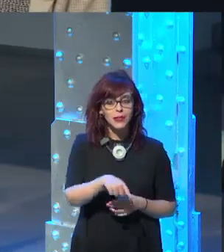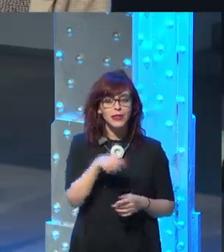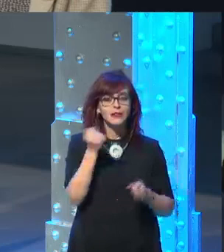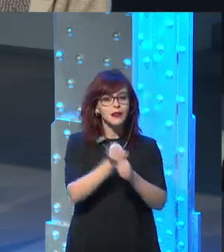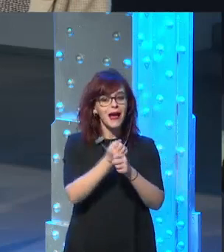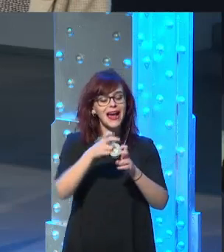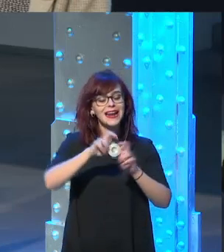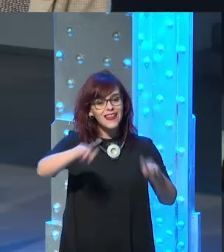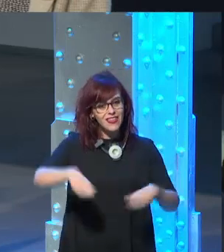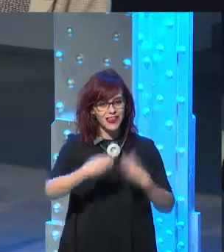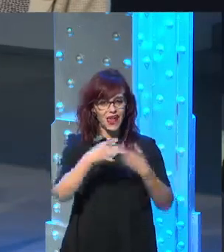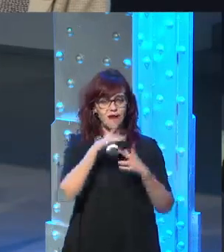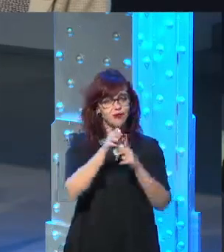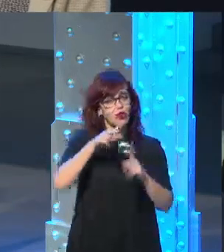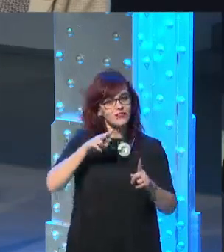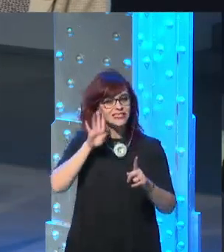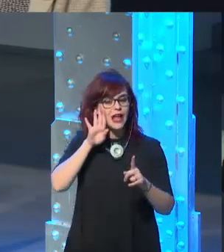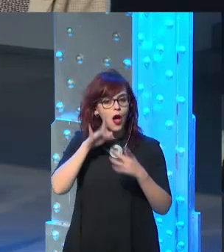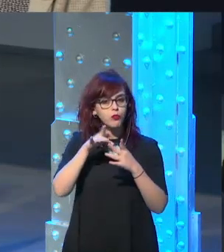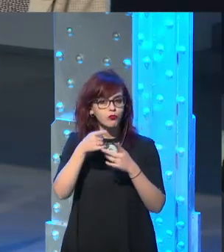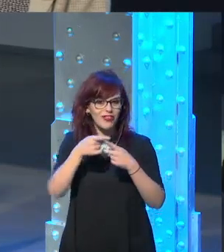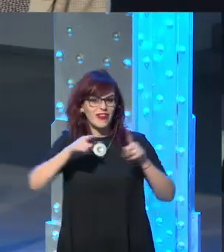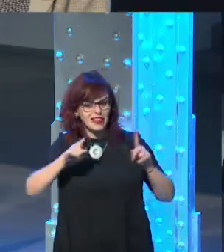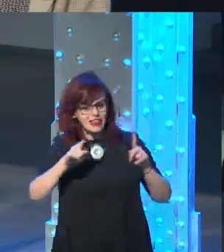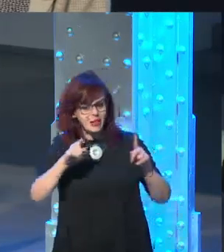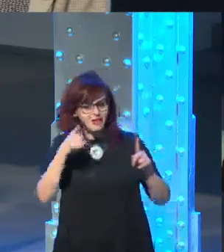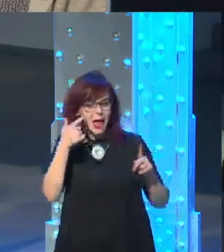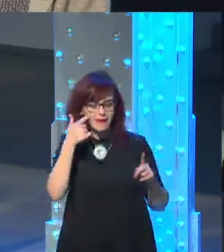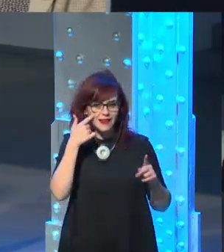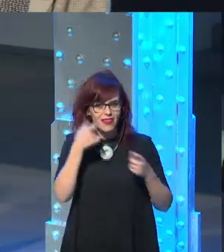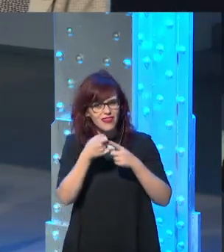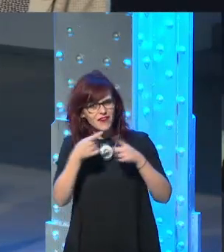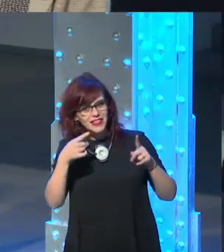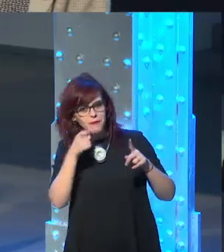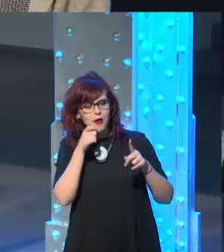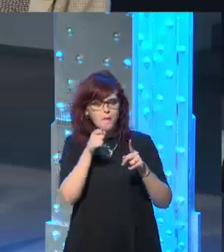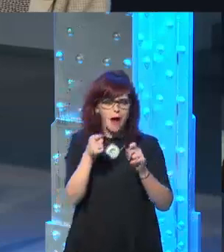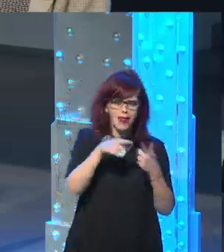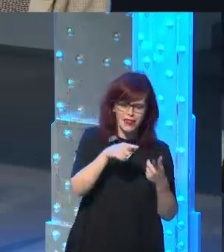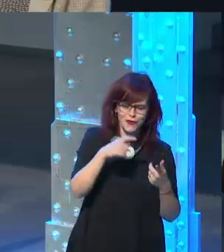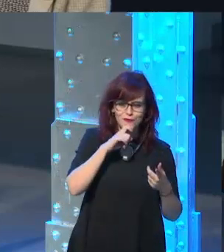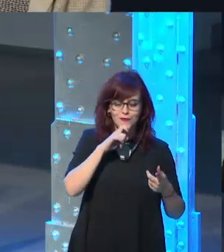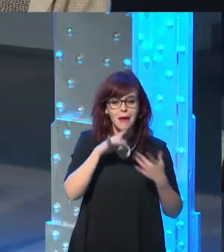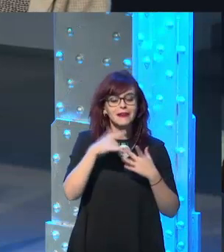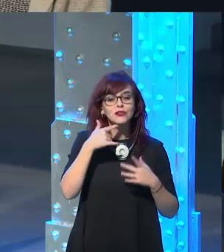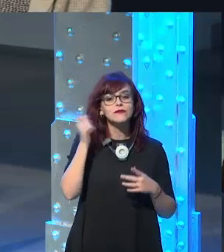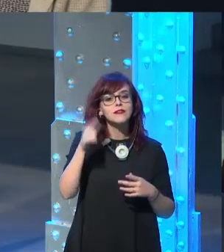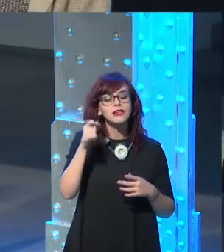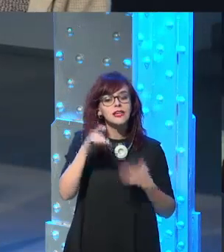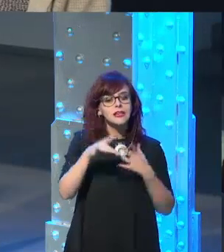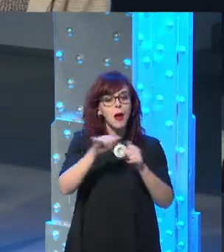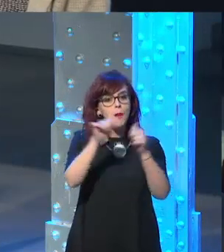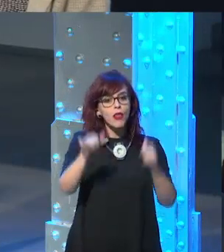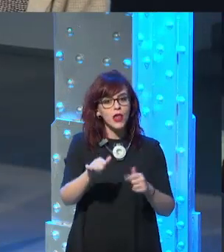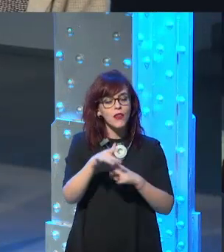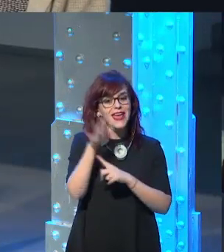trabajar en reciclaje desde un punto de vista muy distinto. O sea, bueno, yo muy soy distinto, pero muy parecido a la vez. Cuéntanoslo. Sí, yo siempre he trabajado en modelos